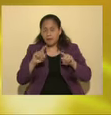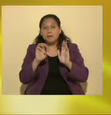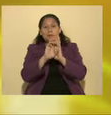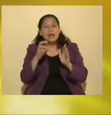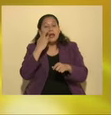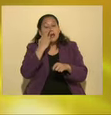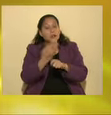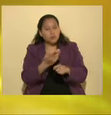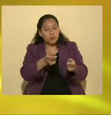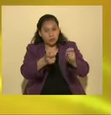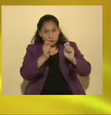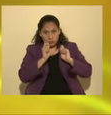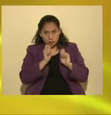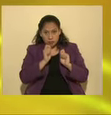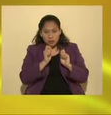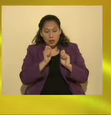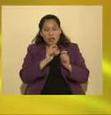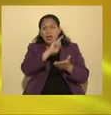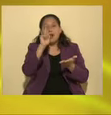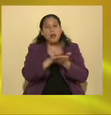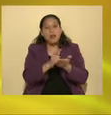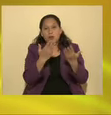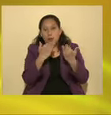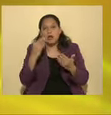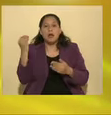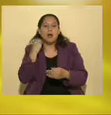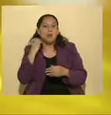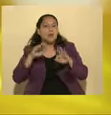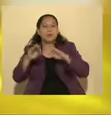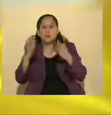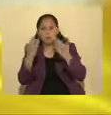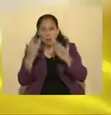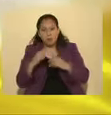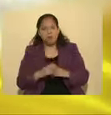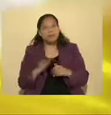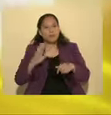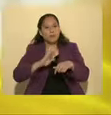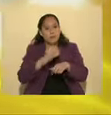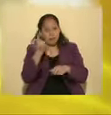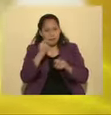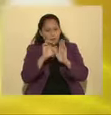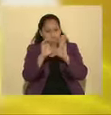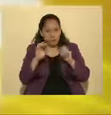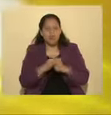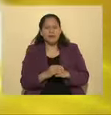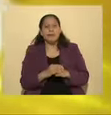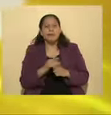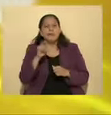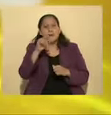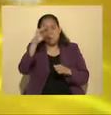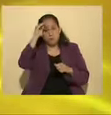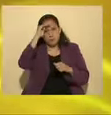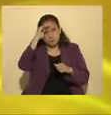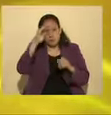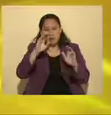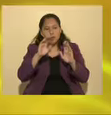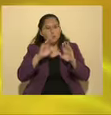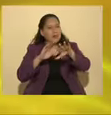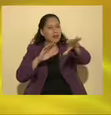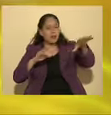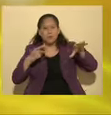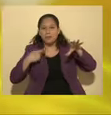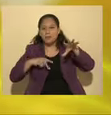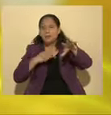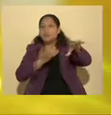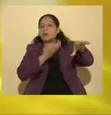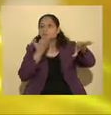la responsabilidad, las leyes no existirían, los abogados no tendrían trabajo. ¿Por qué? Imagínate nada más cómo está nuestra sociedad, que